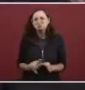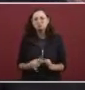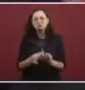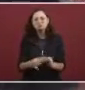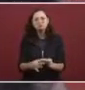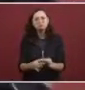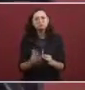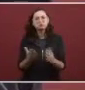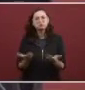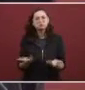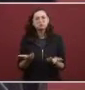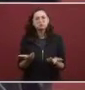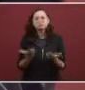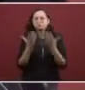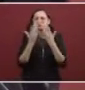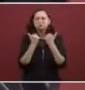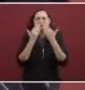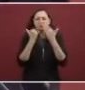no existe